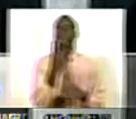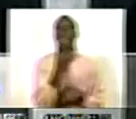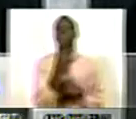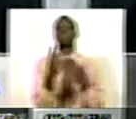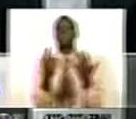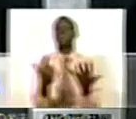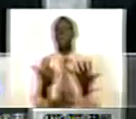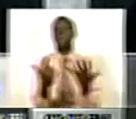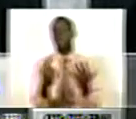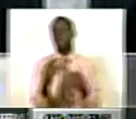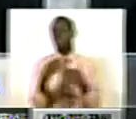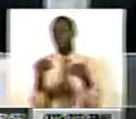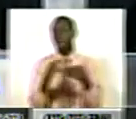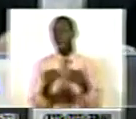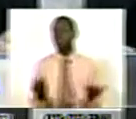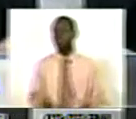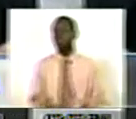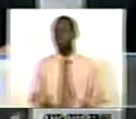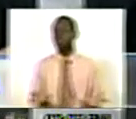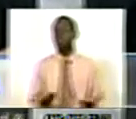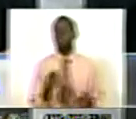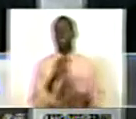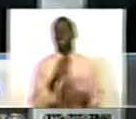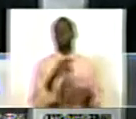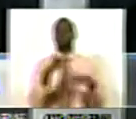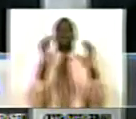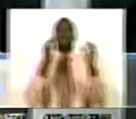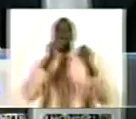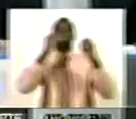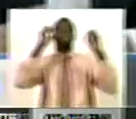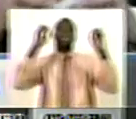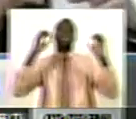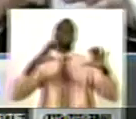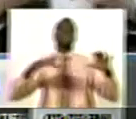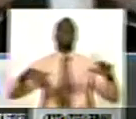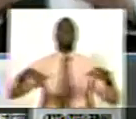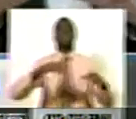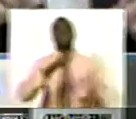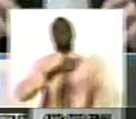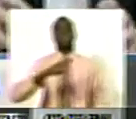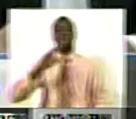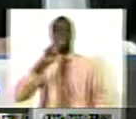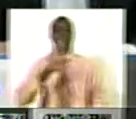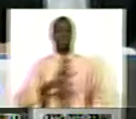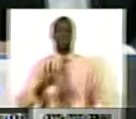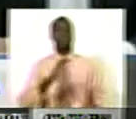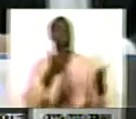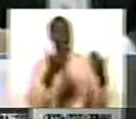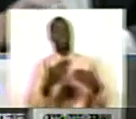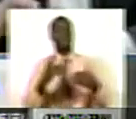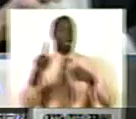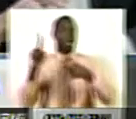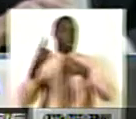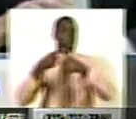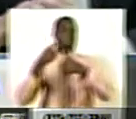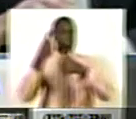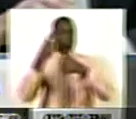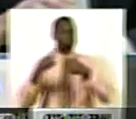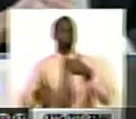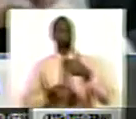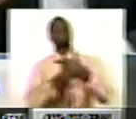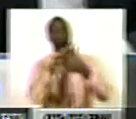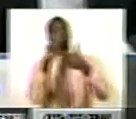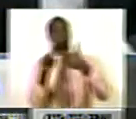$47. Y eso es una bendición para el pueblo venezolano. Entonces, esa es como primera arista. Luego,